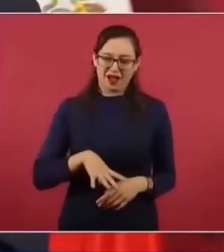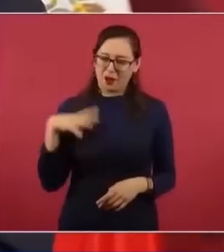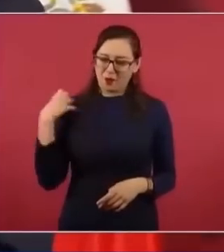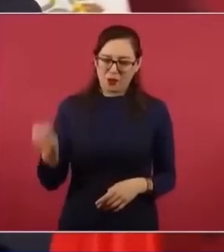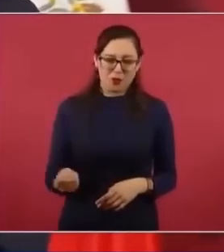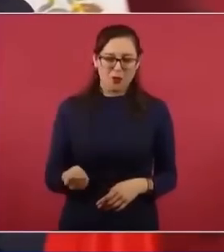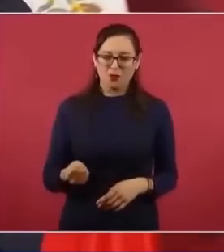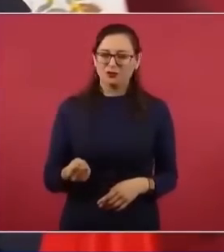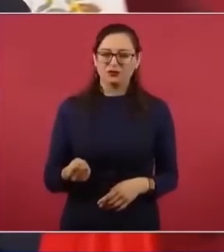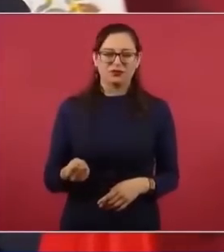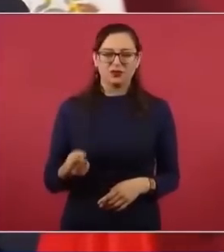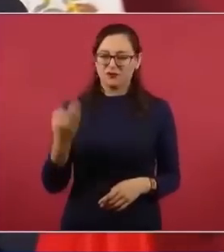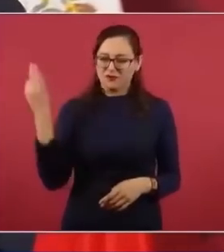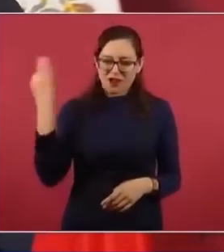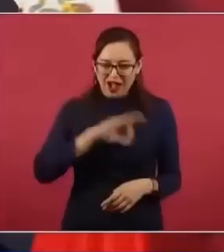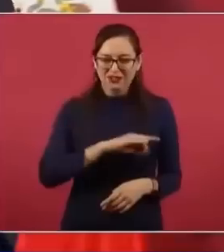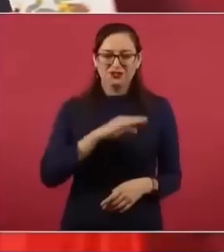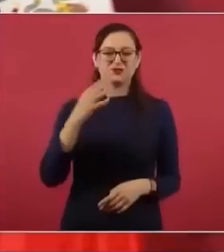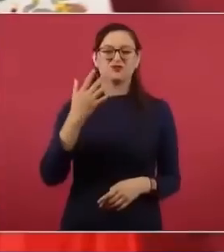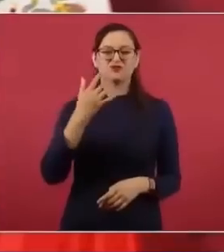Y al final